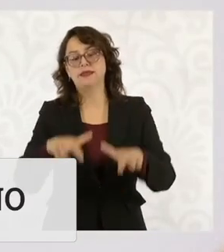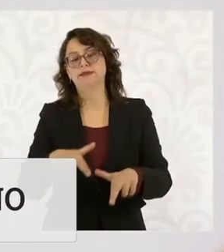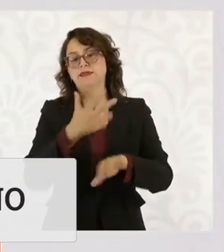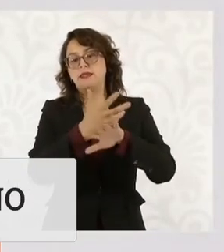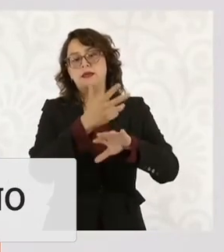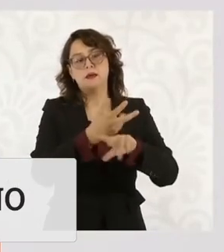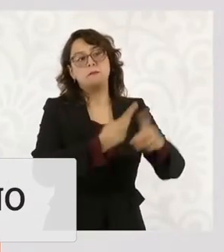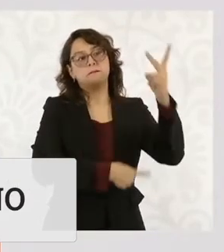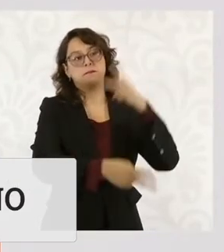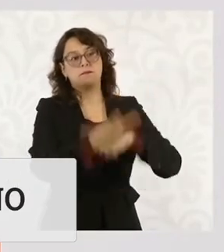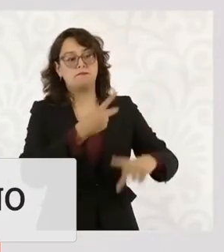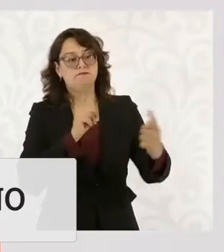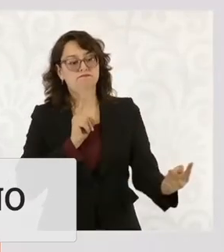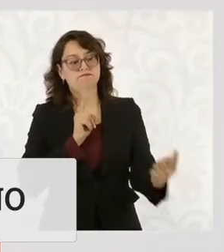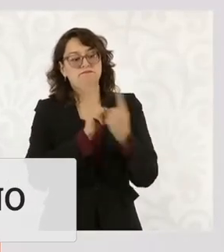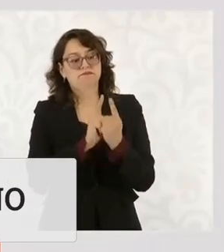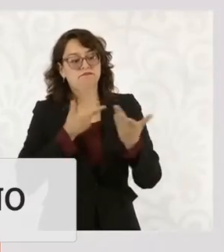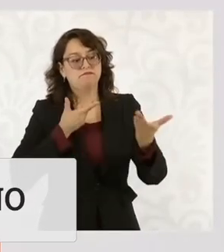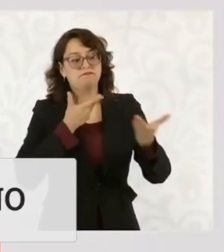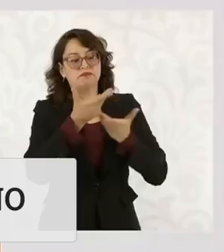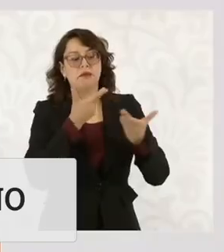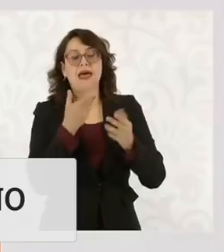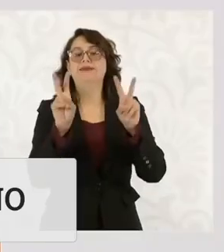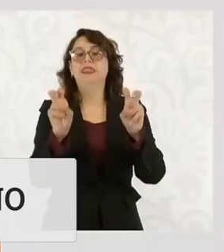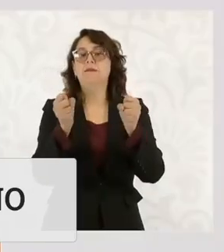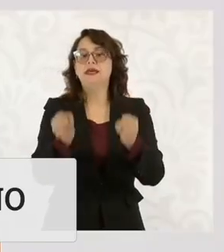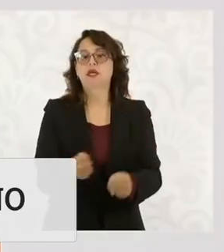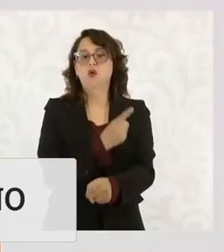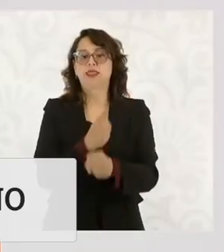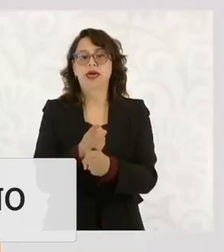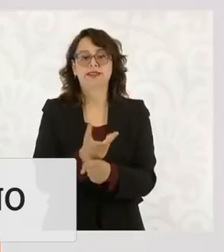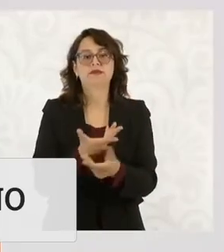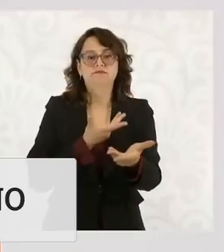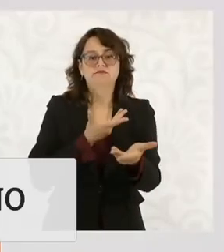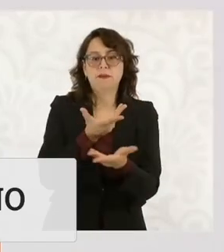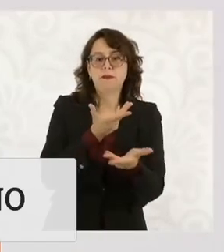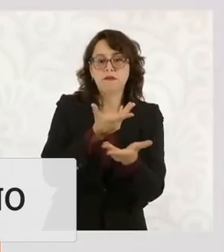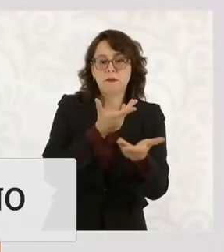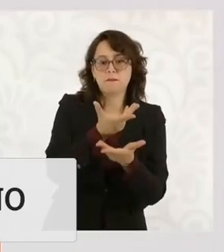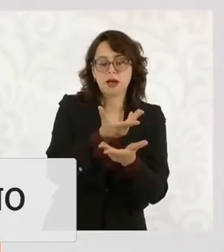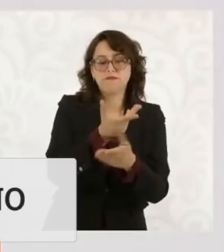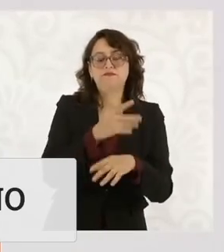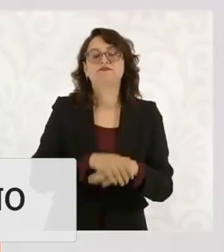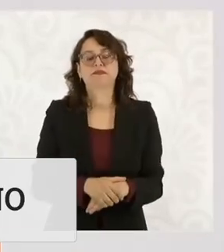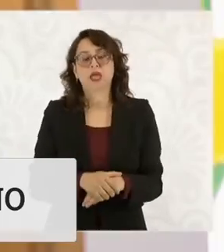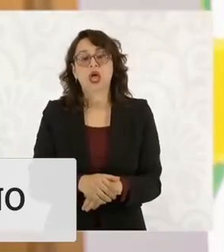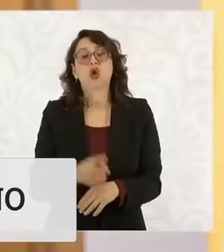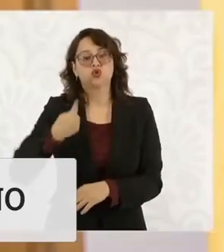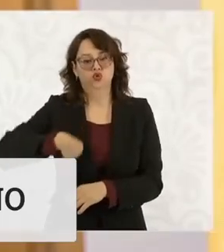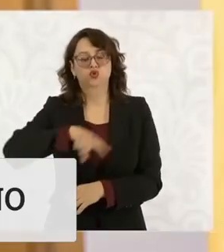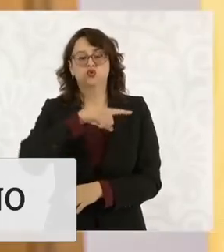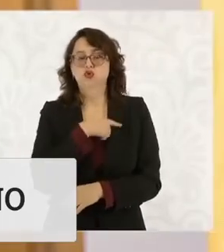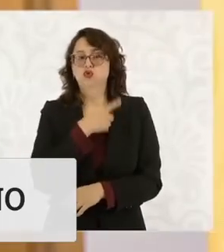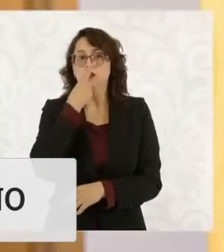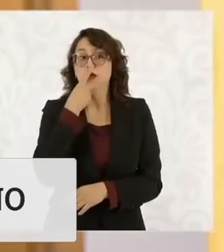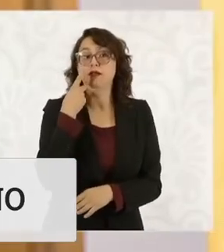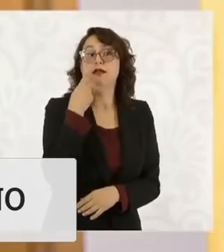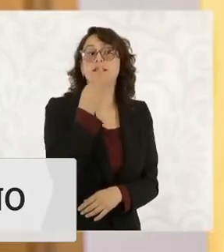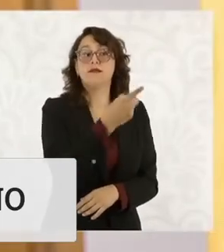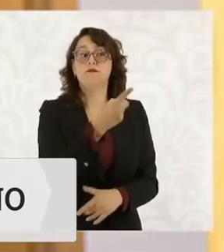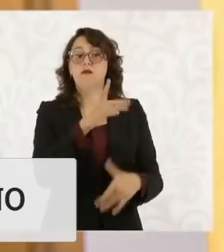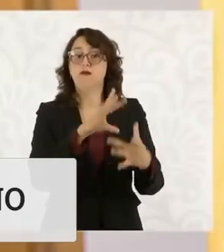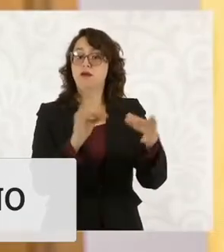para acordar un marco de colaboración en materia de seguridad. Hemos dejado claro que la base de